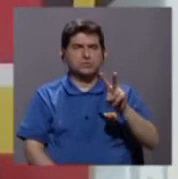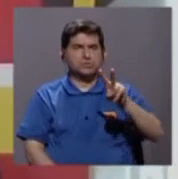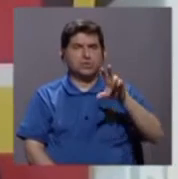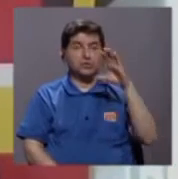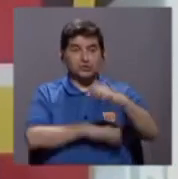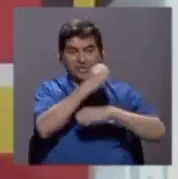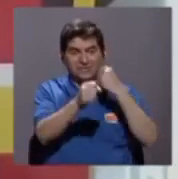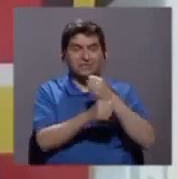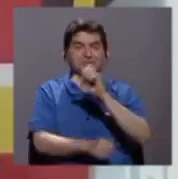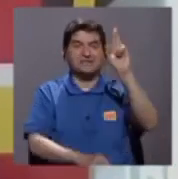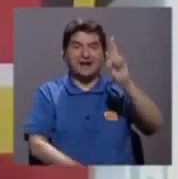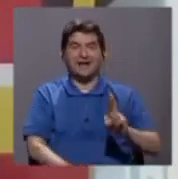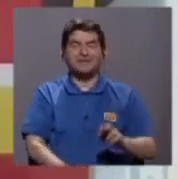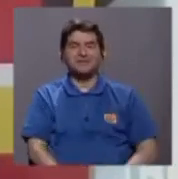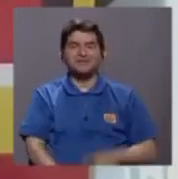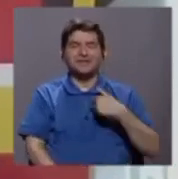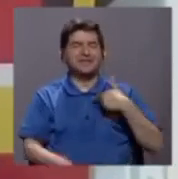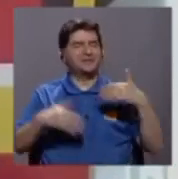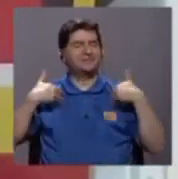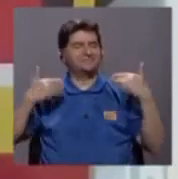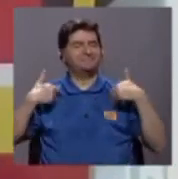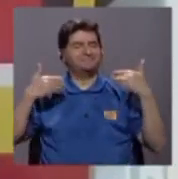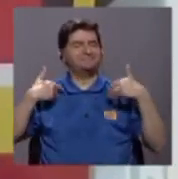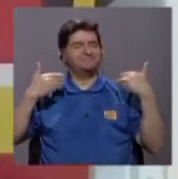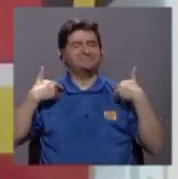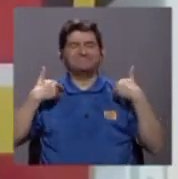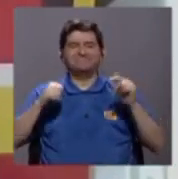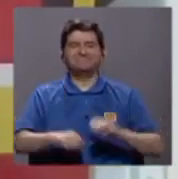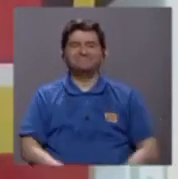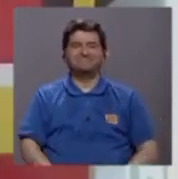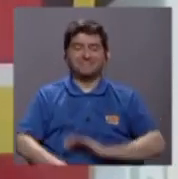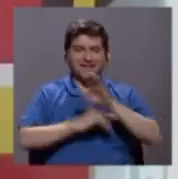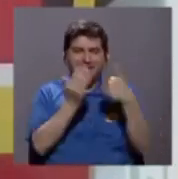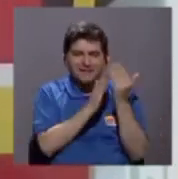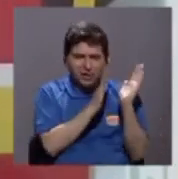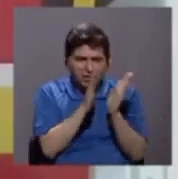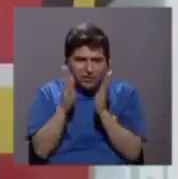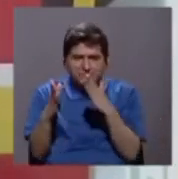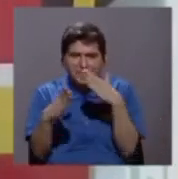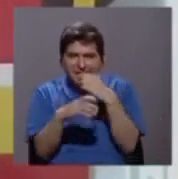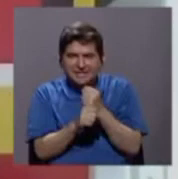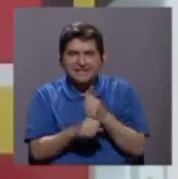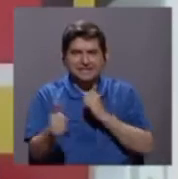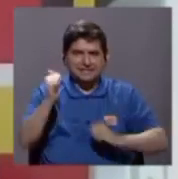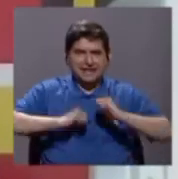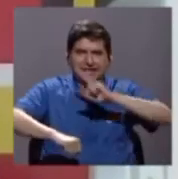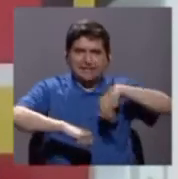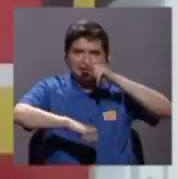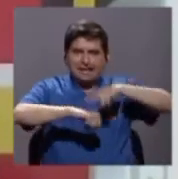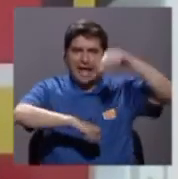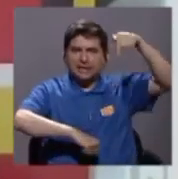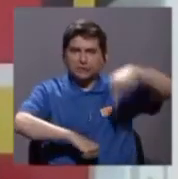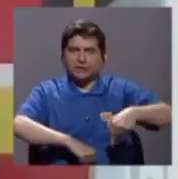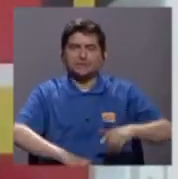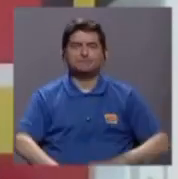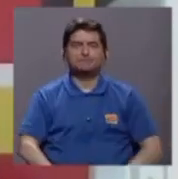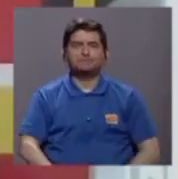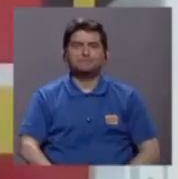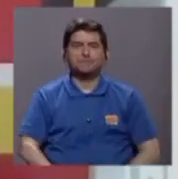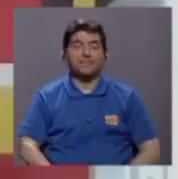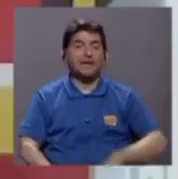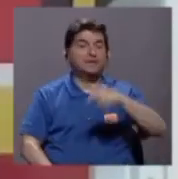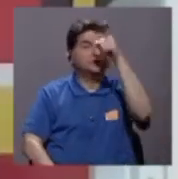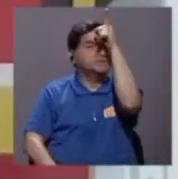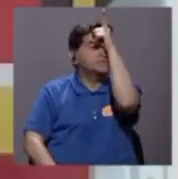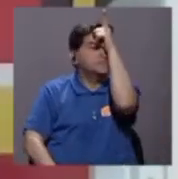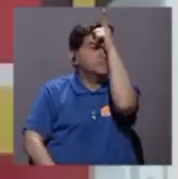Costa Rica y con eso soy muy, muy contenta de todos los planes que hacen el Teatro Nacional aquí. En